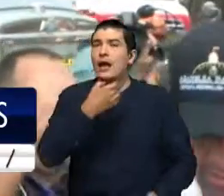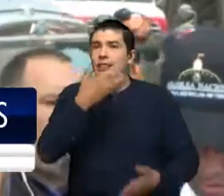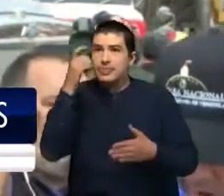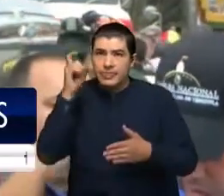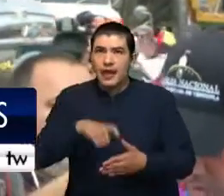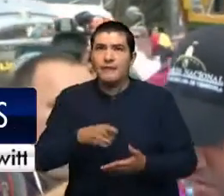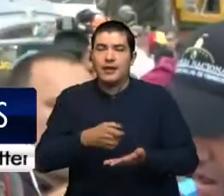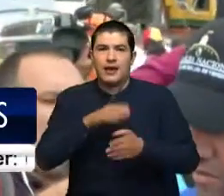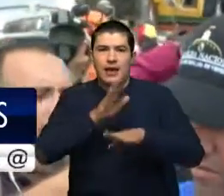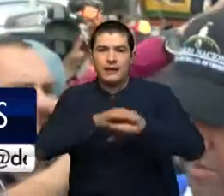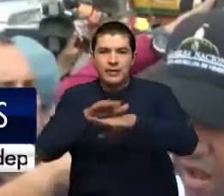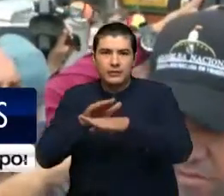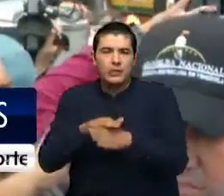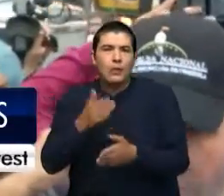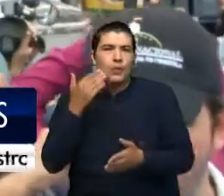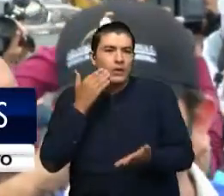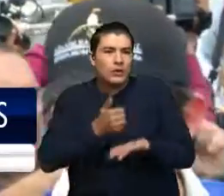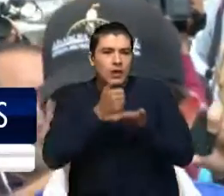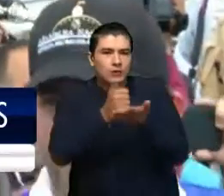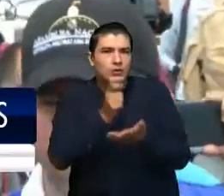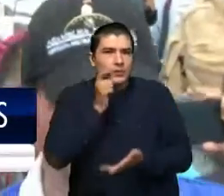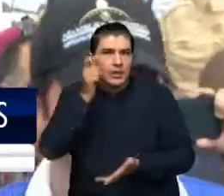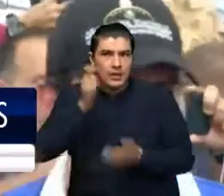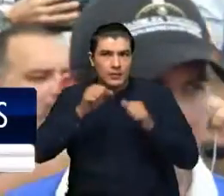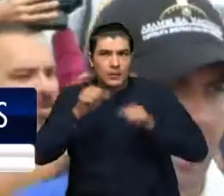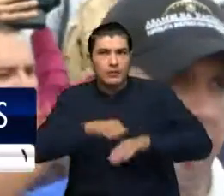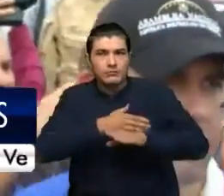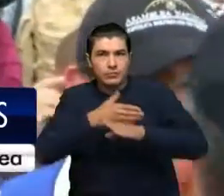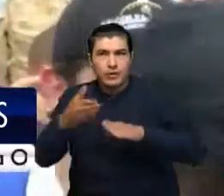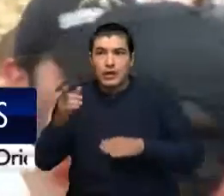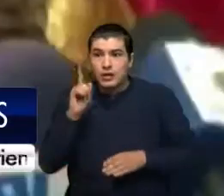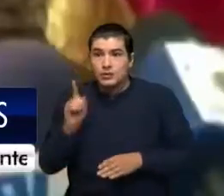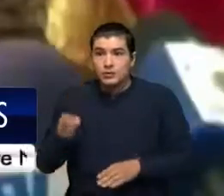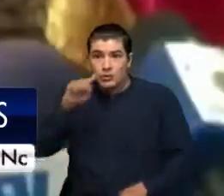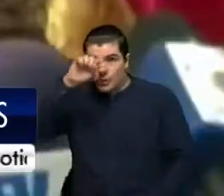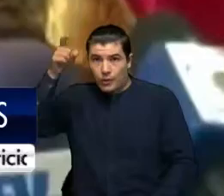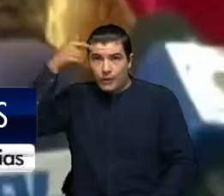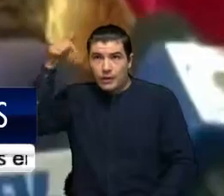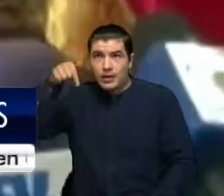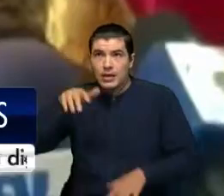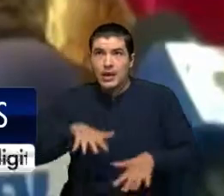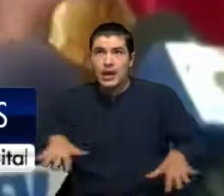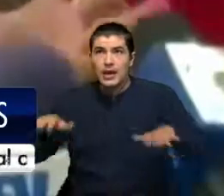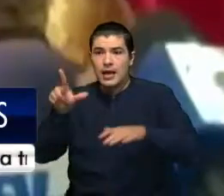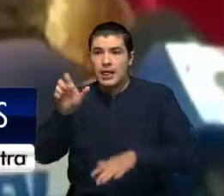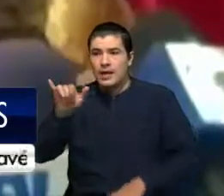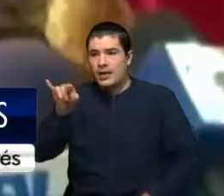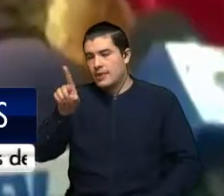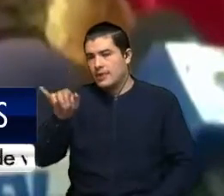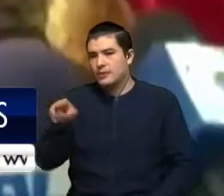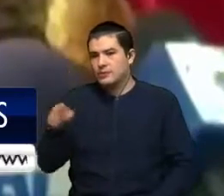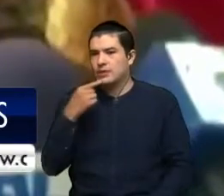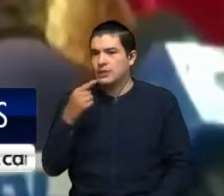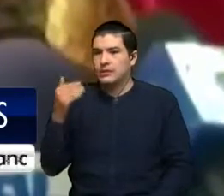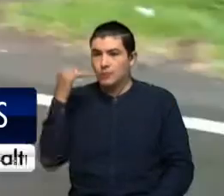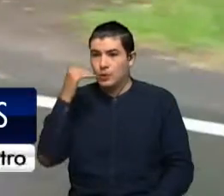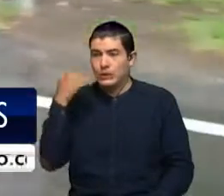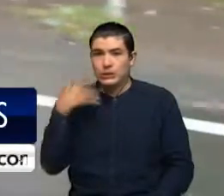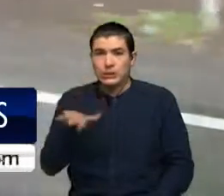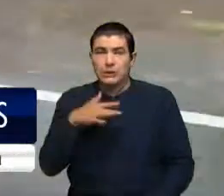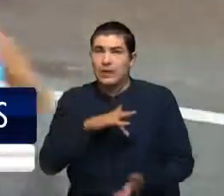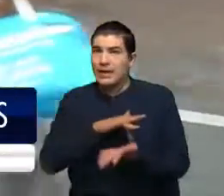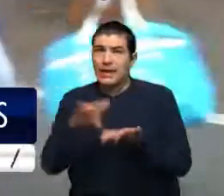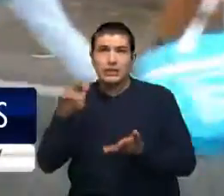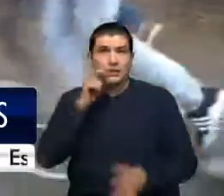humanitaria y qué día la vamos a pasar otra vez para Venezuela. Entre tanto, la gobernadora del estado, Táchira, Lady Gómez, manifestó que ya la situación llegó a una